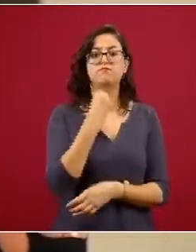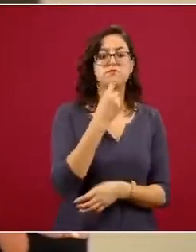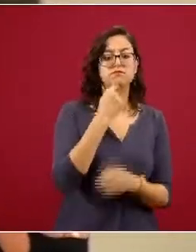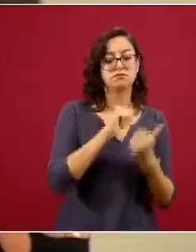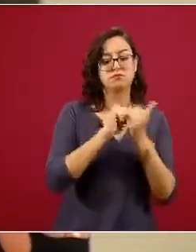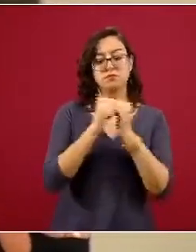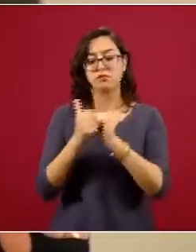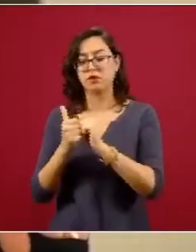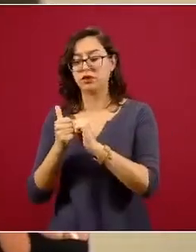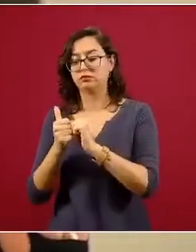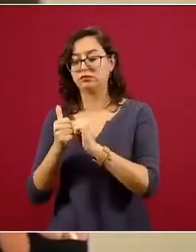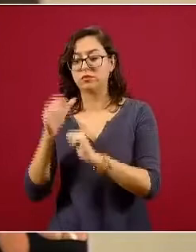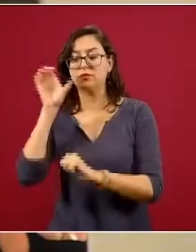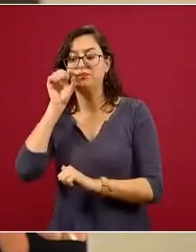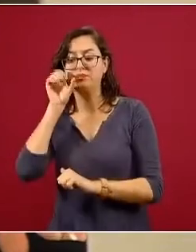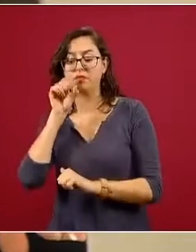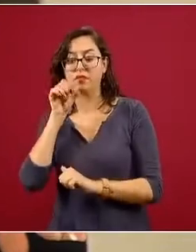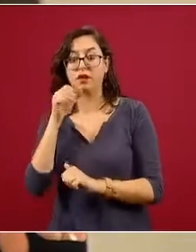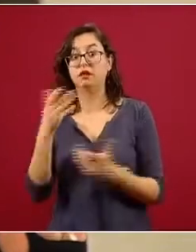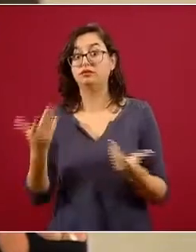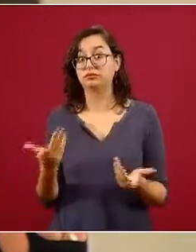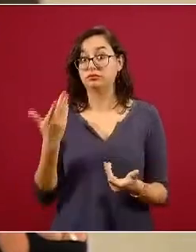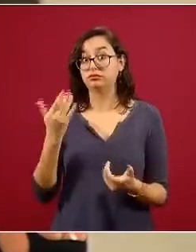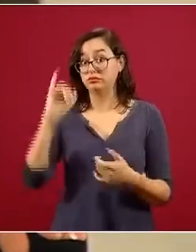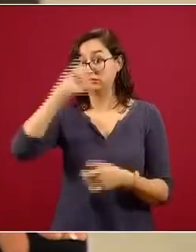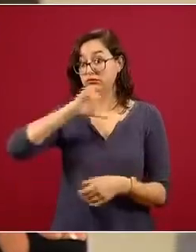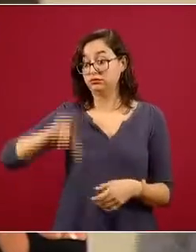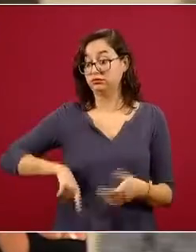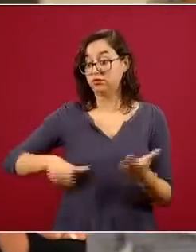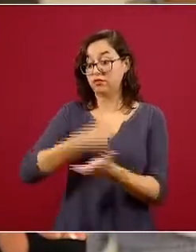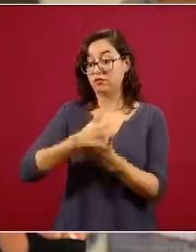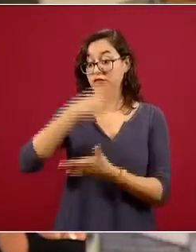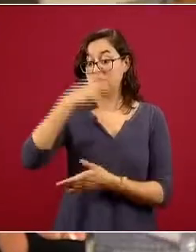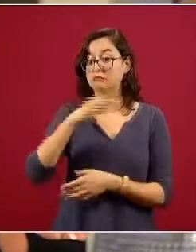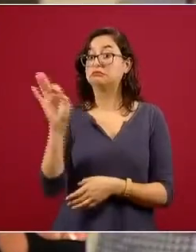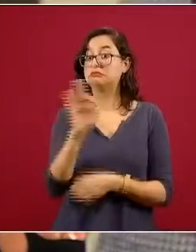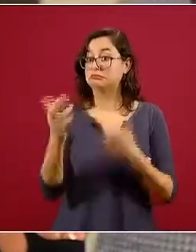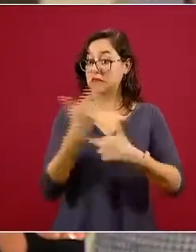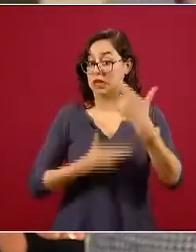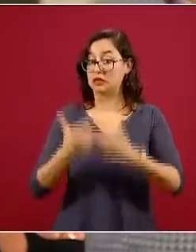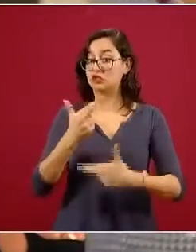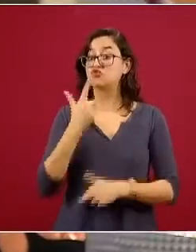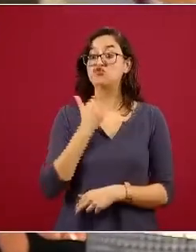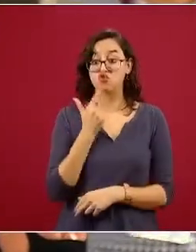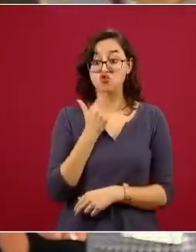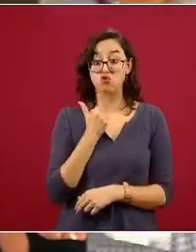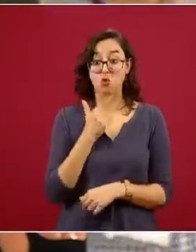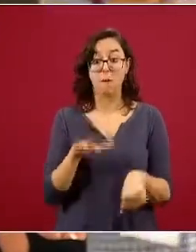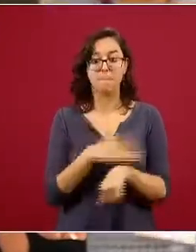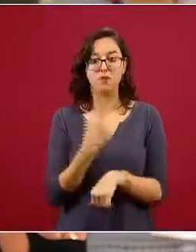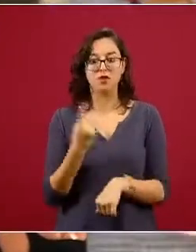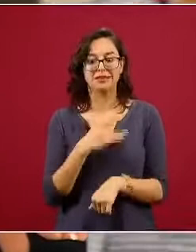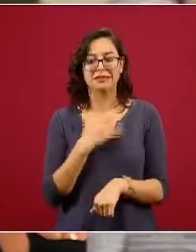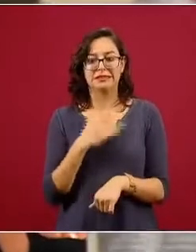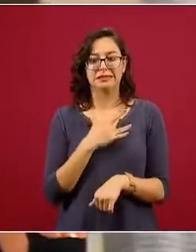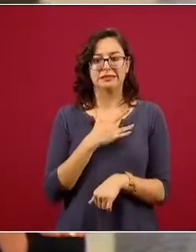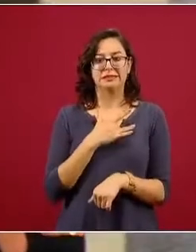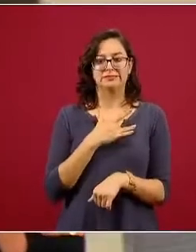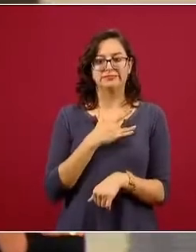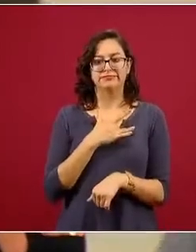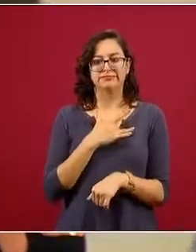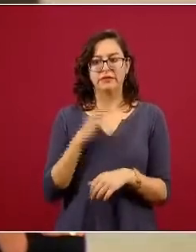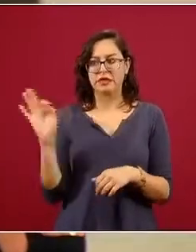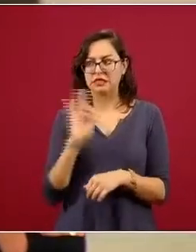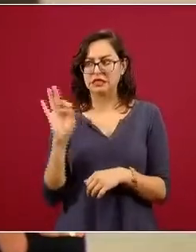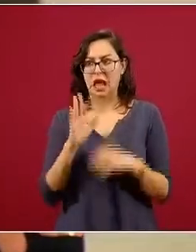de gobierno señala que hay riesgo en la Ciudad de México de retornar al color rojo porque no está segura de que pudo haber sido por